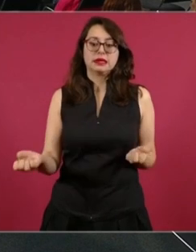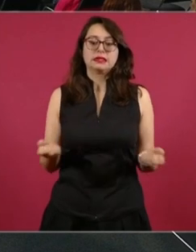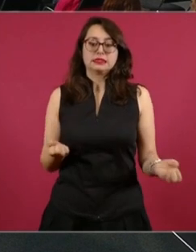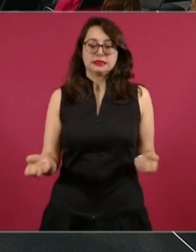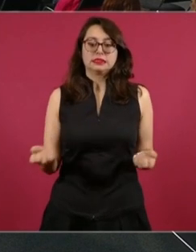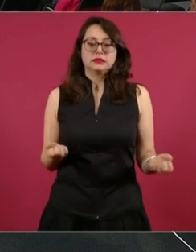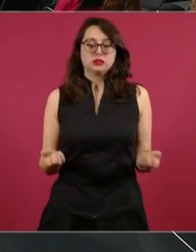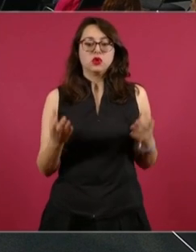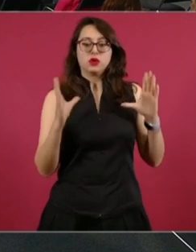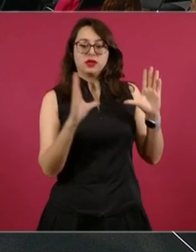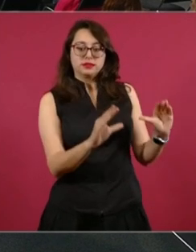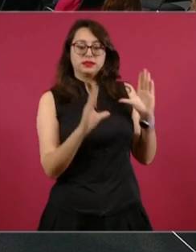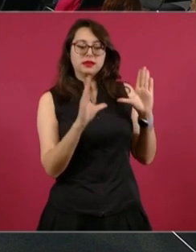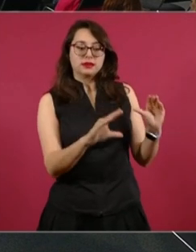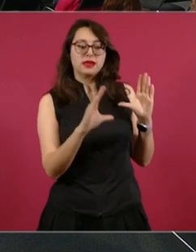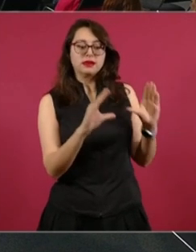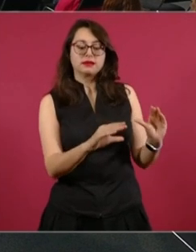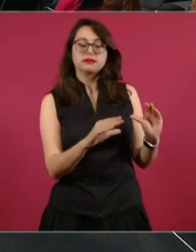del adiestramiento.